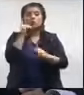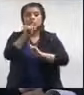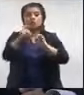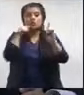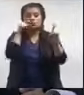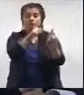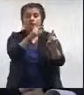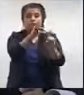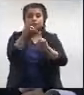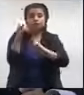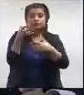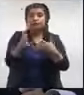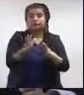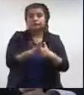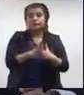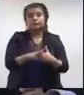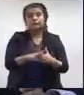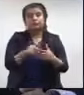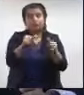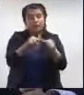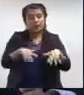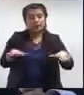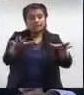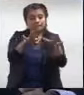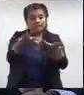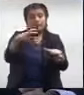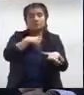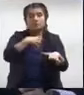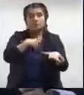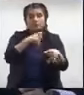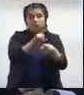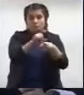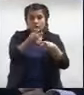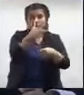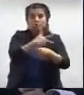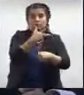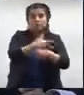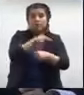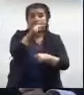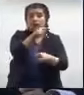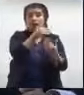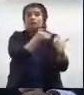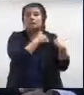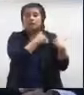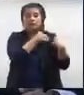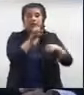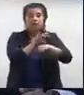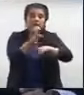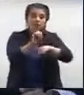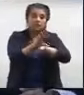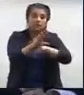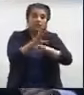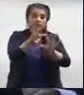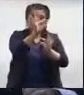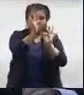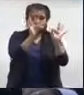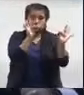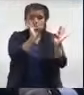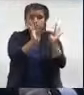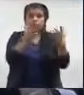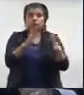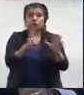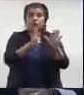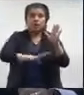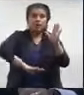Especializada en Delitos contra el Medio Ambiente y Patrimonio Nacional. Es la encargada de asesorar en la definición y